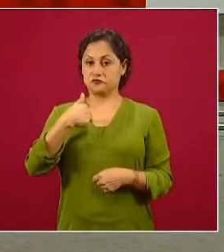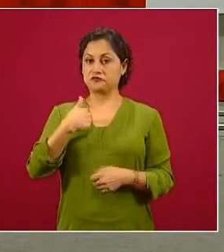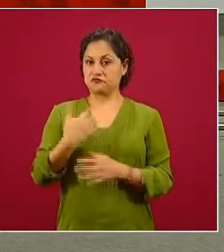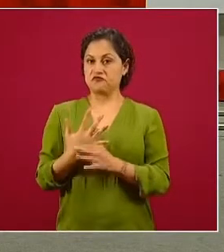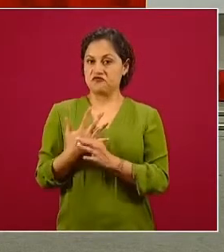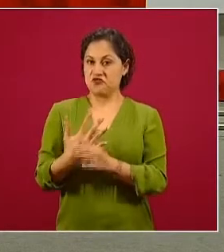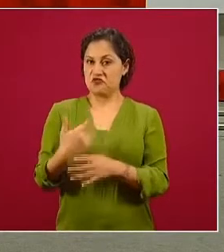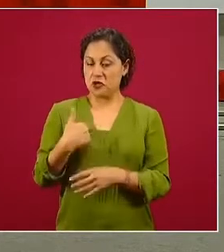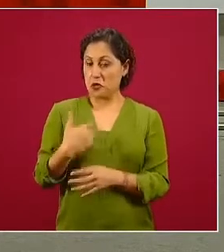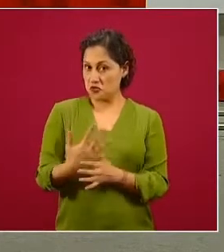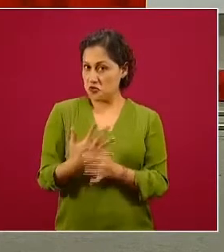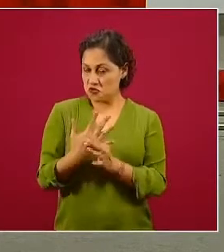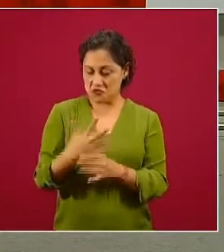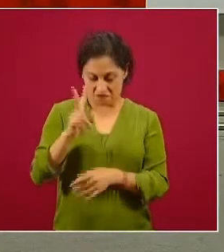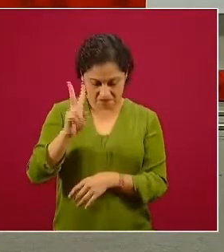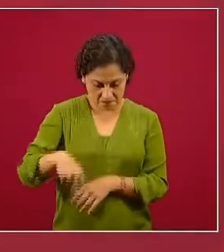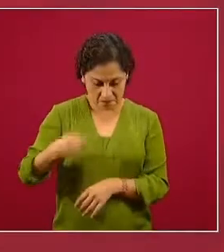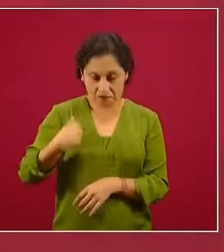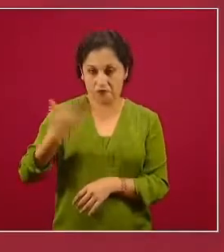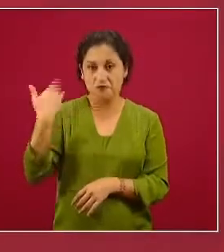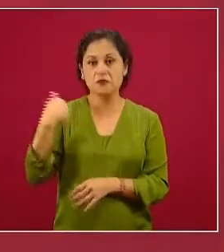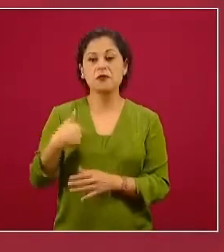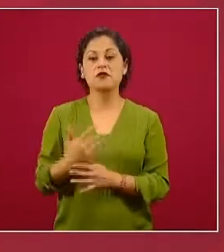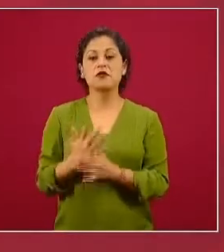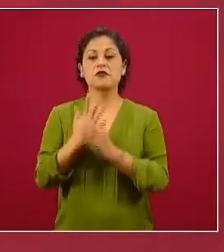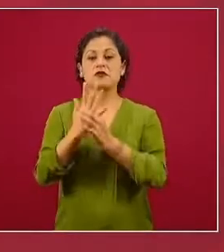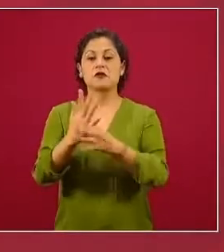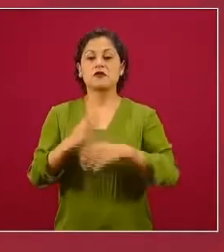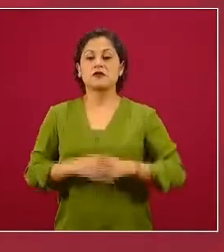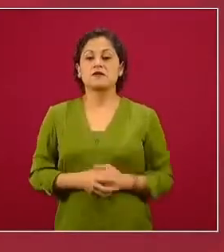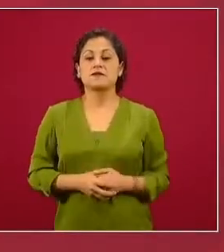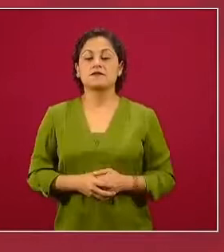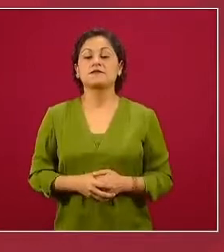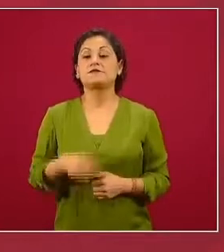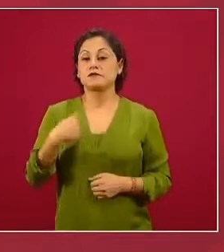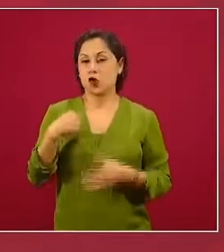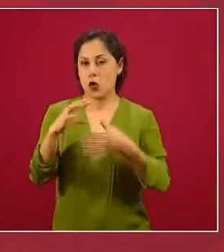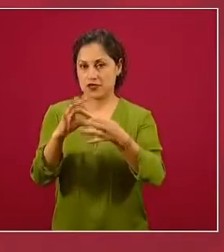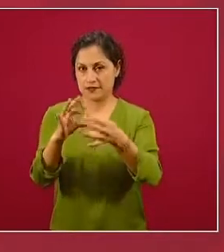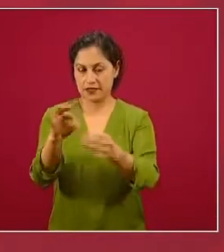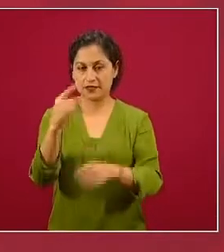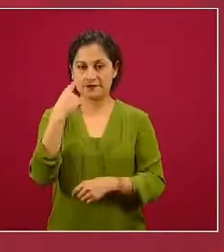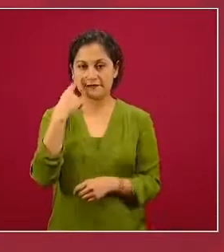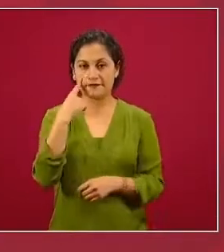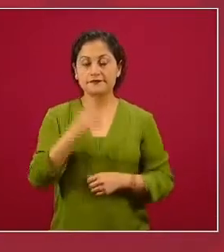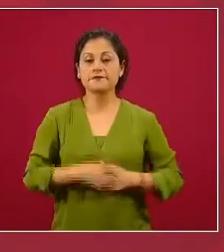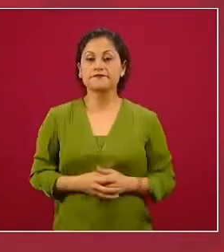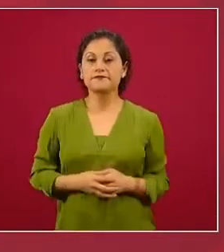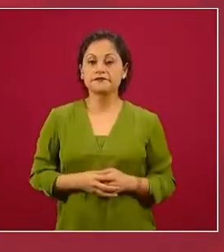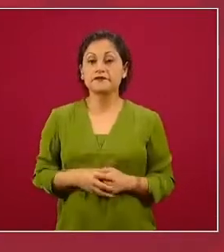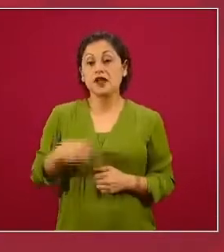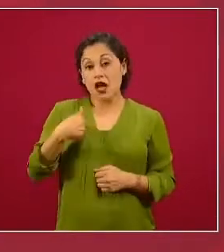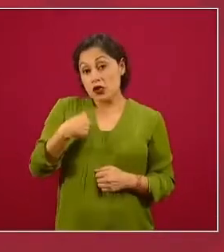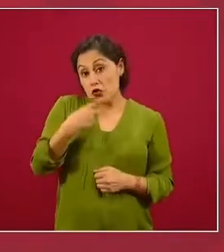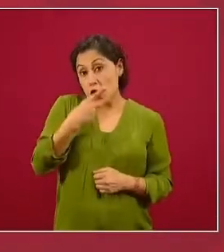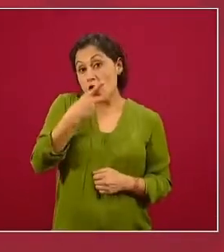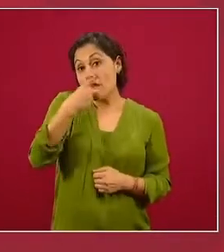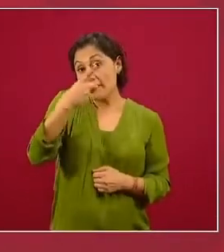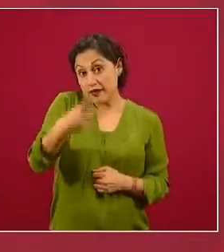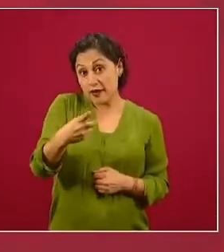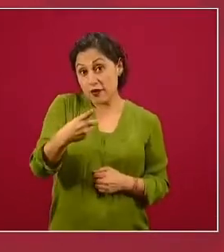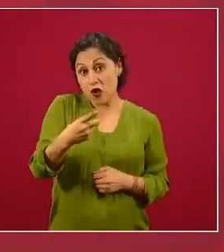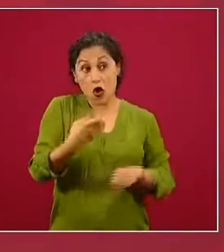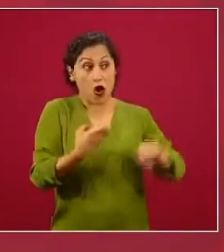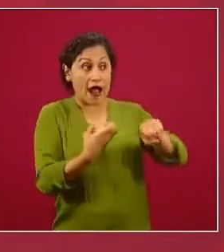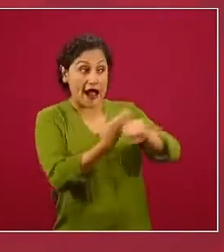dichos siempre. En el medio segundo que me queda, lo que digo es, cuando decimos que no tiene caso es porque nos